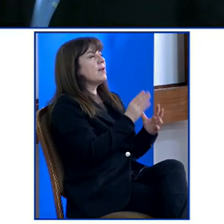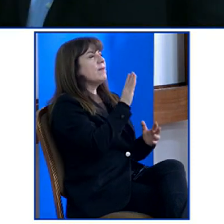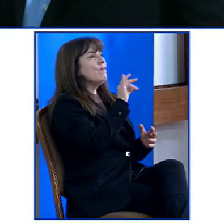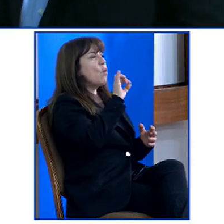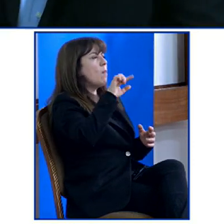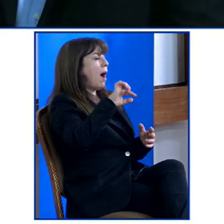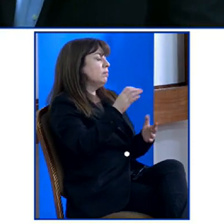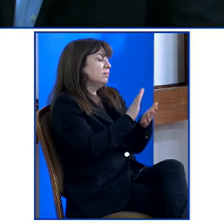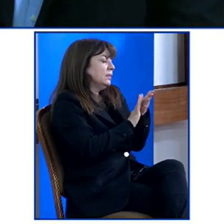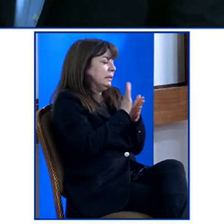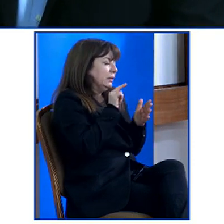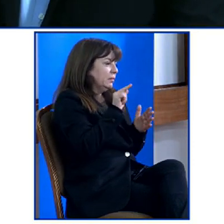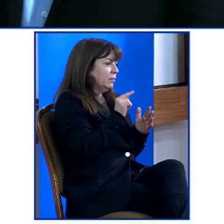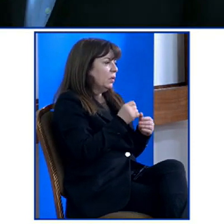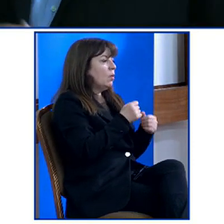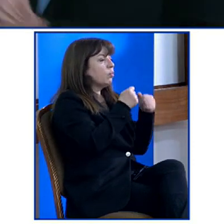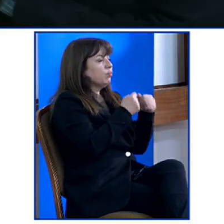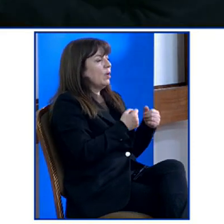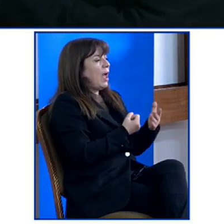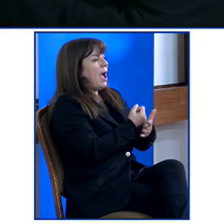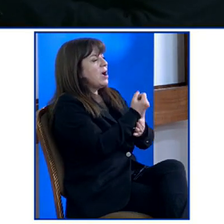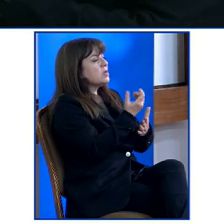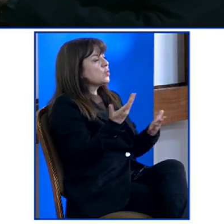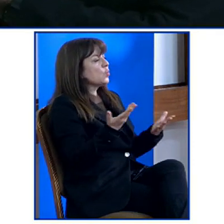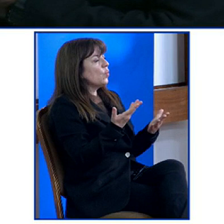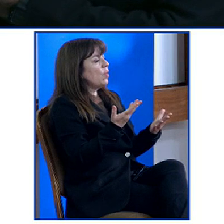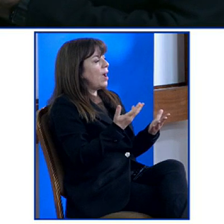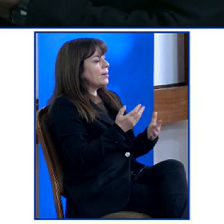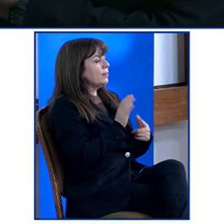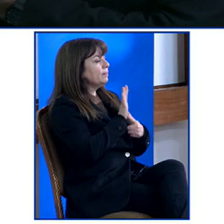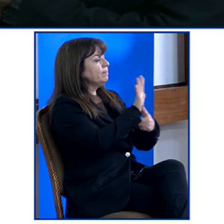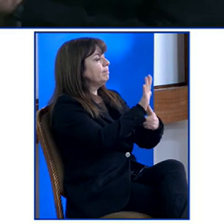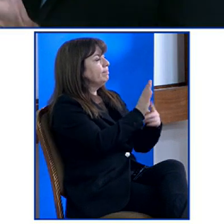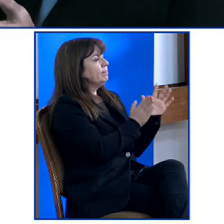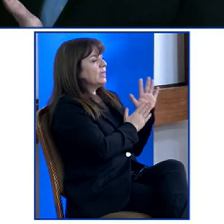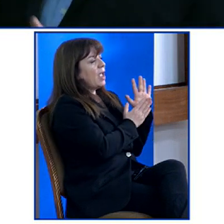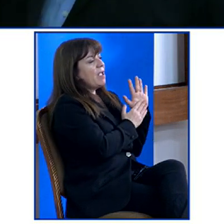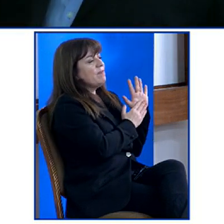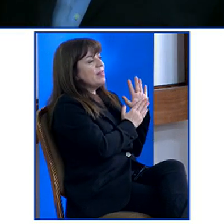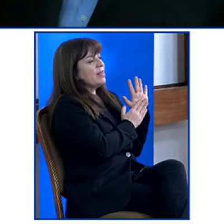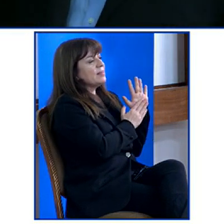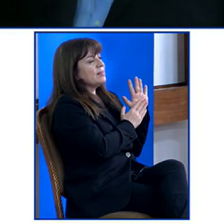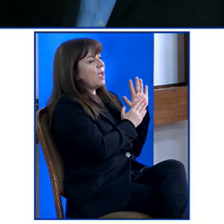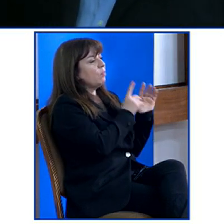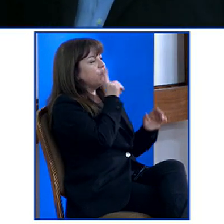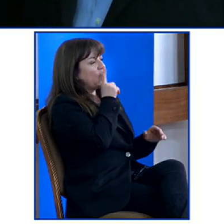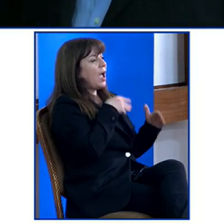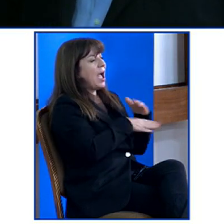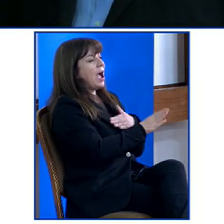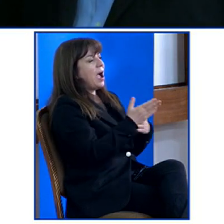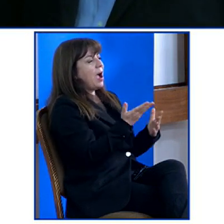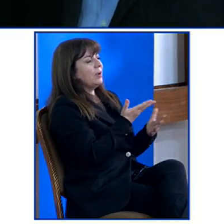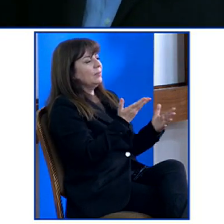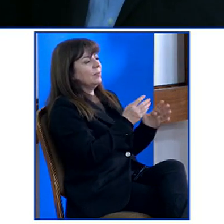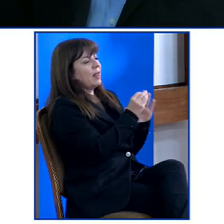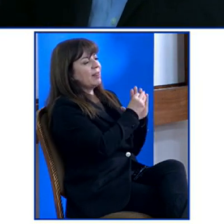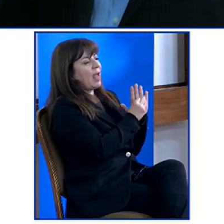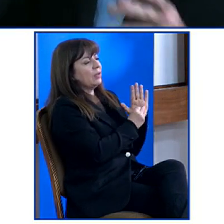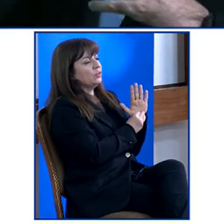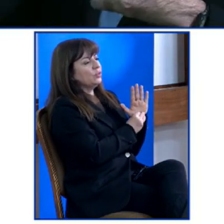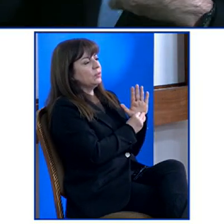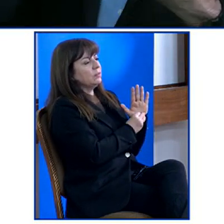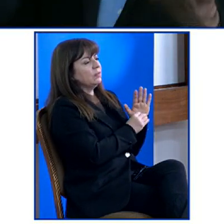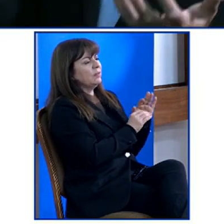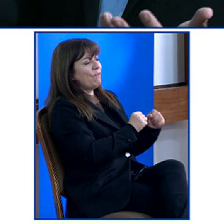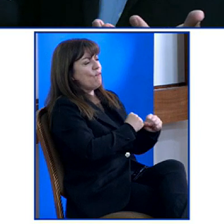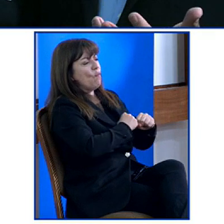Bupa, pueden ayudar a mejorar la evidencia porque tienen acceso a datos